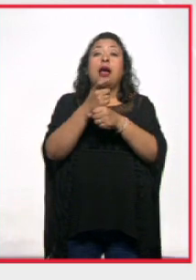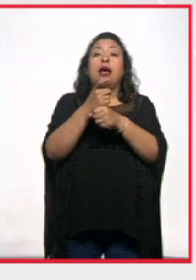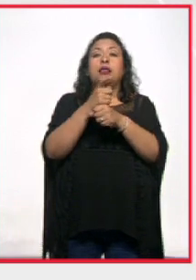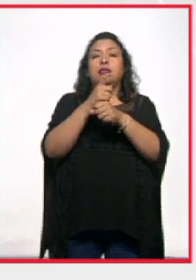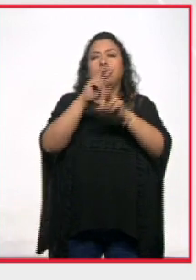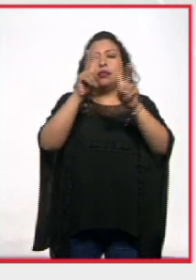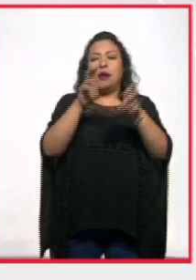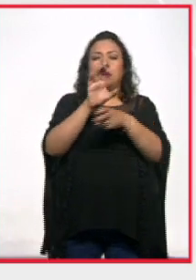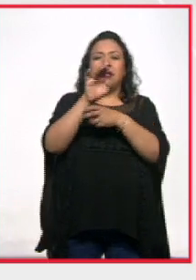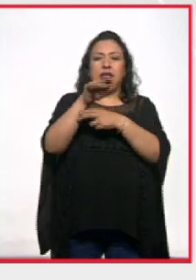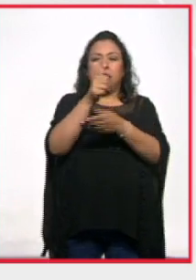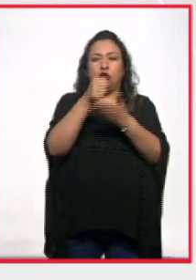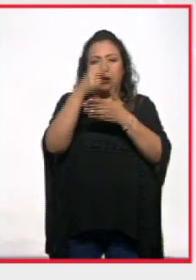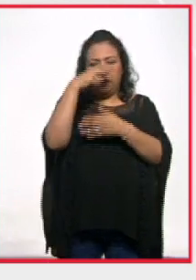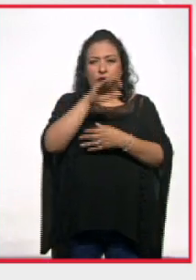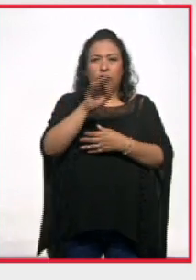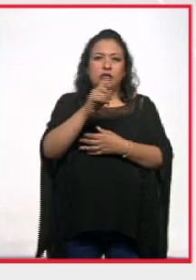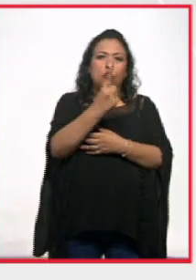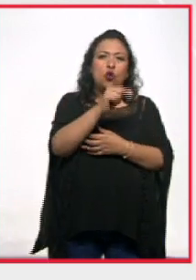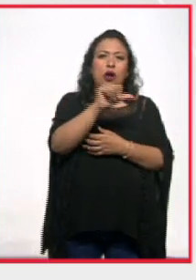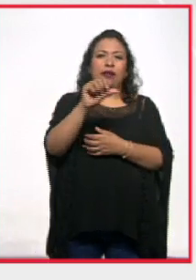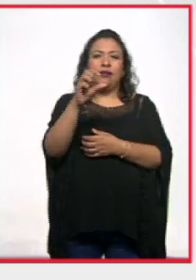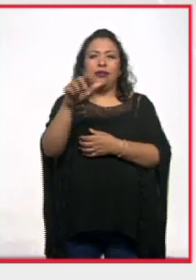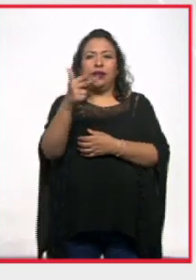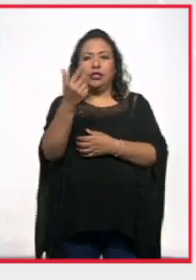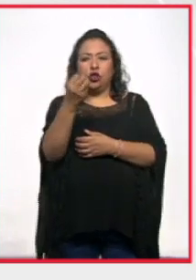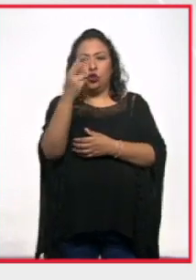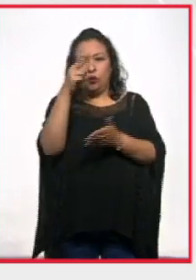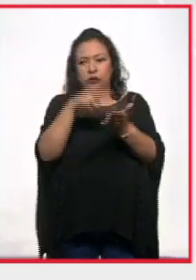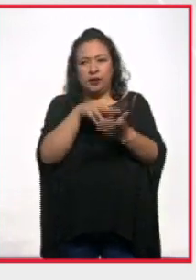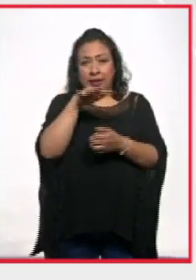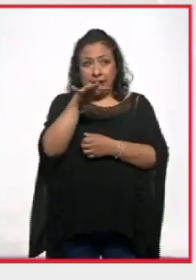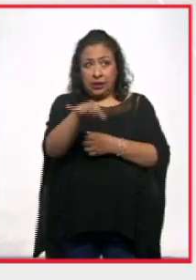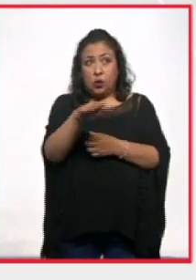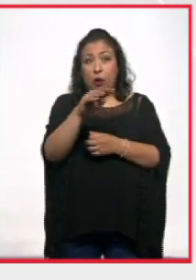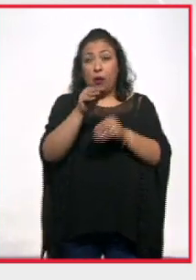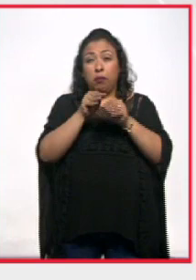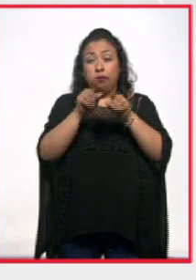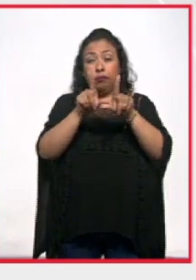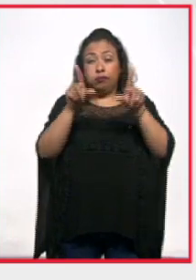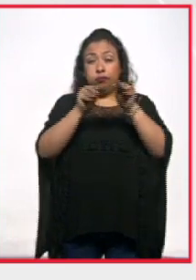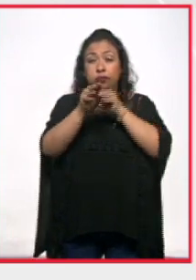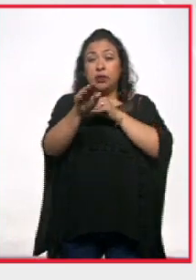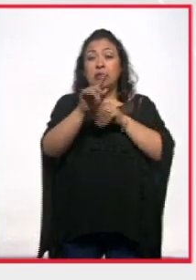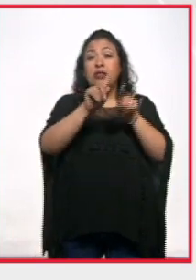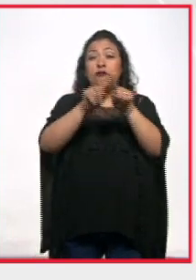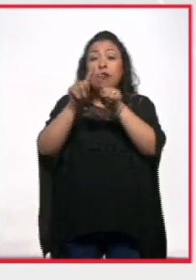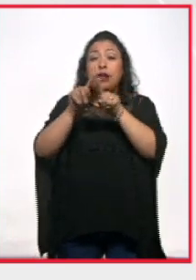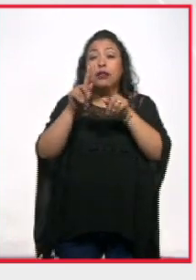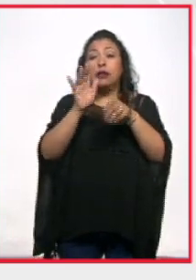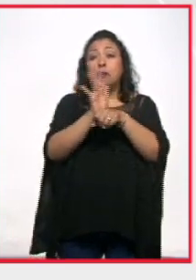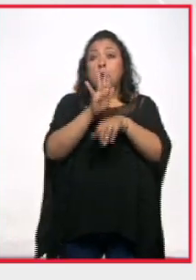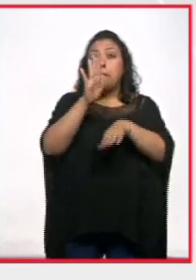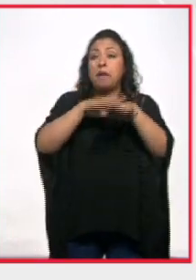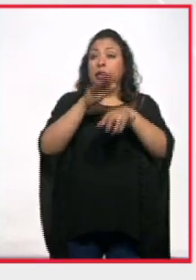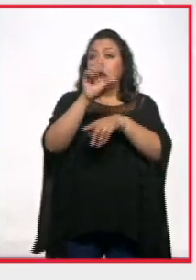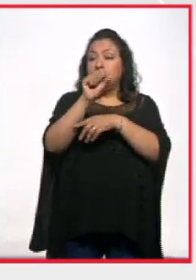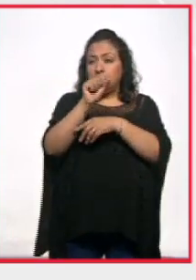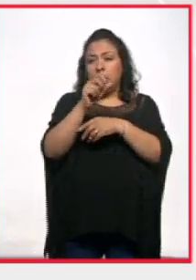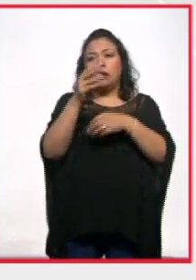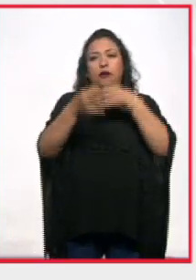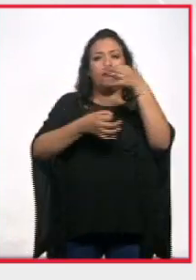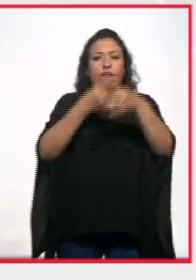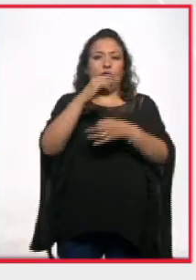Ciudad de México se realizará del 1 al 13 de octubre de 2019. Se proyectarán más de 60 películas. Noticias